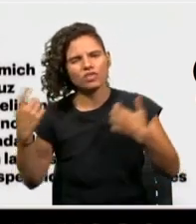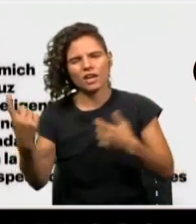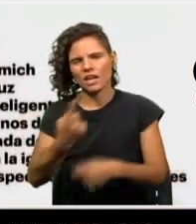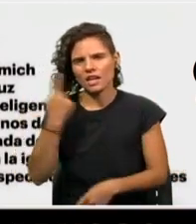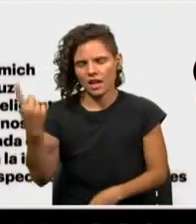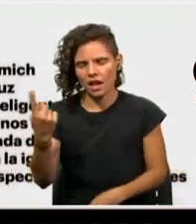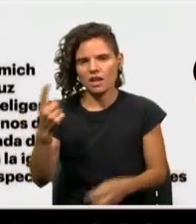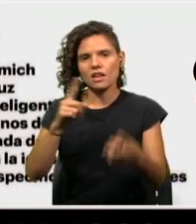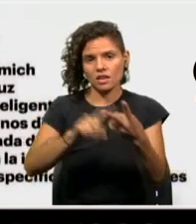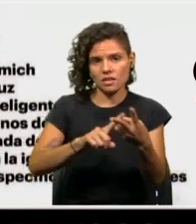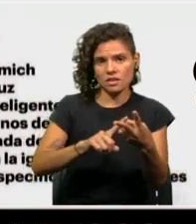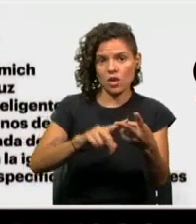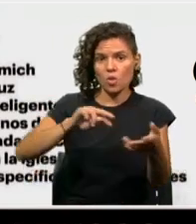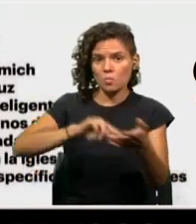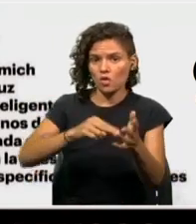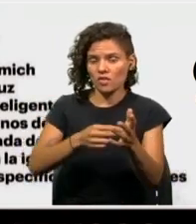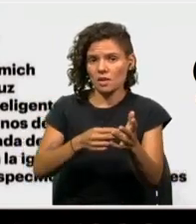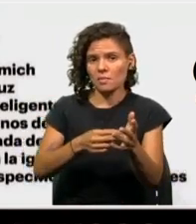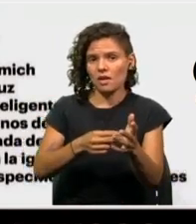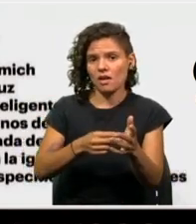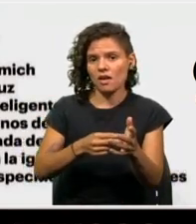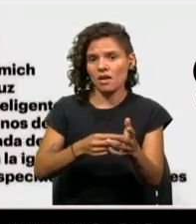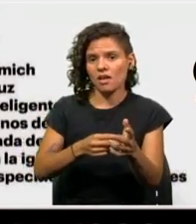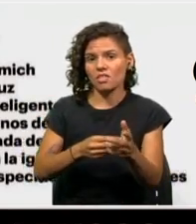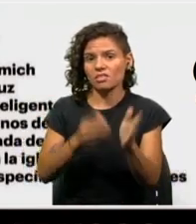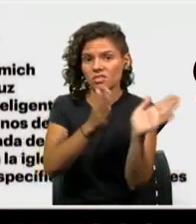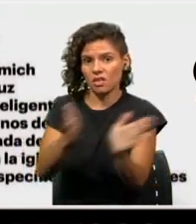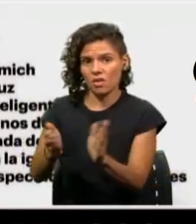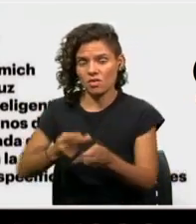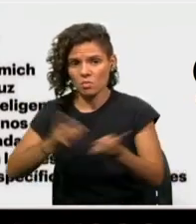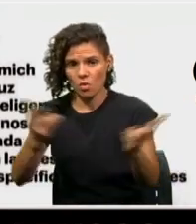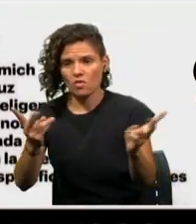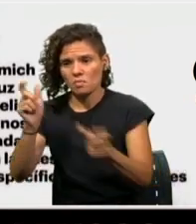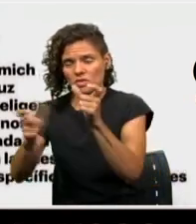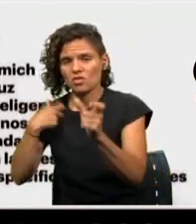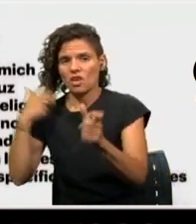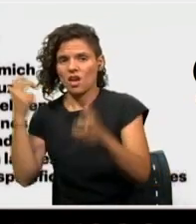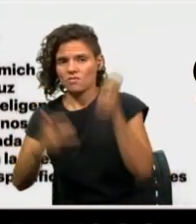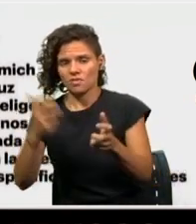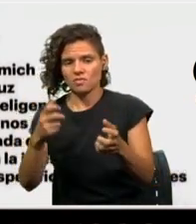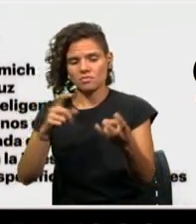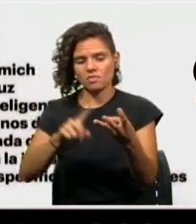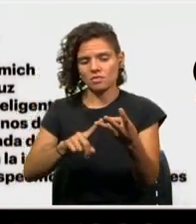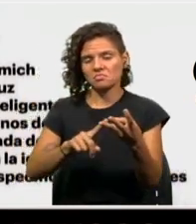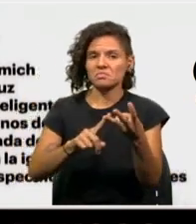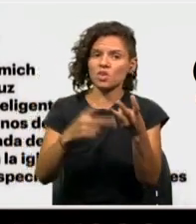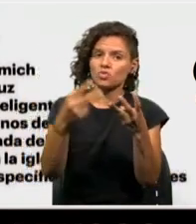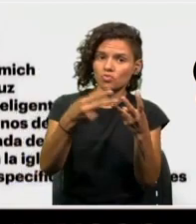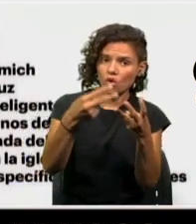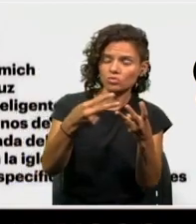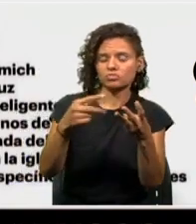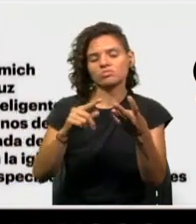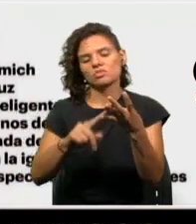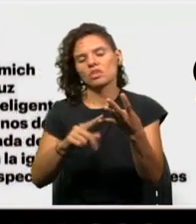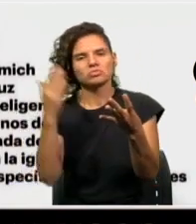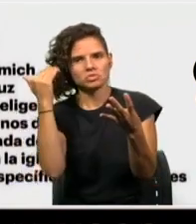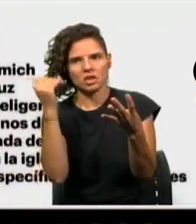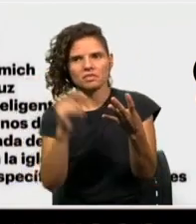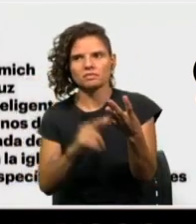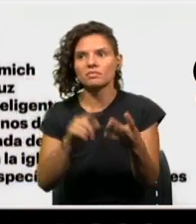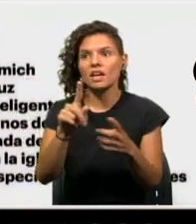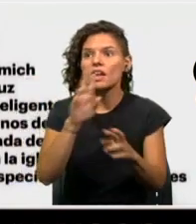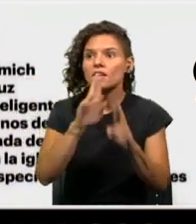problema de orden público y de grupos violentistas organizados? Ambas no saben o responden. Fíjense la respuesta. Esta